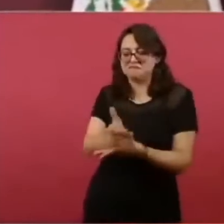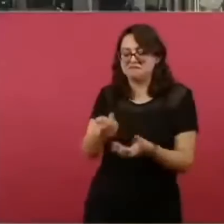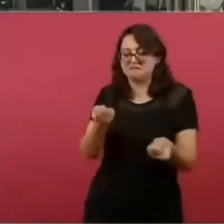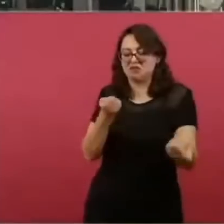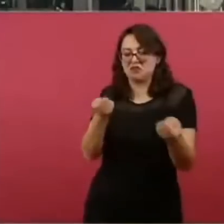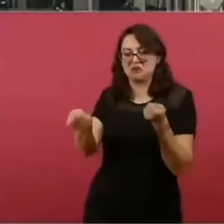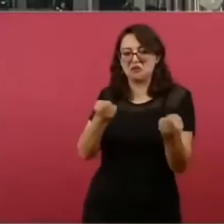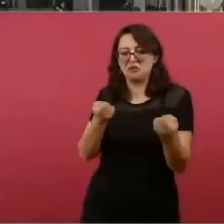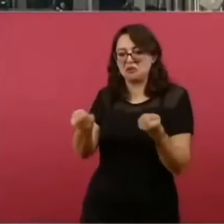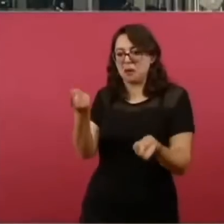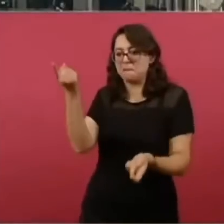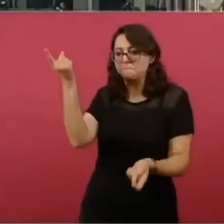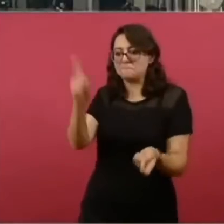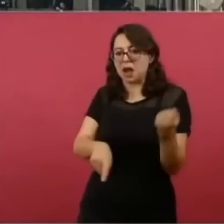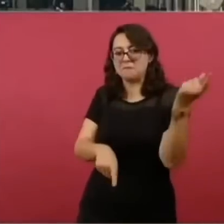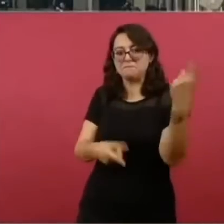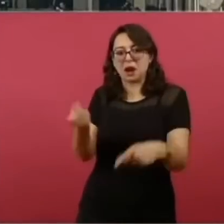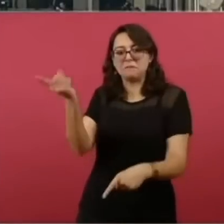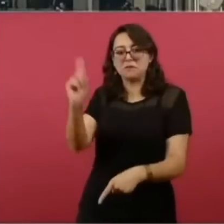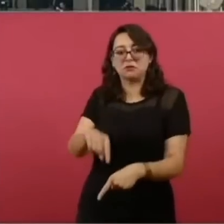O sea, es lamentable.